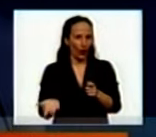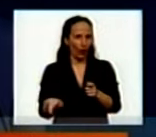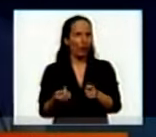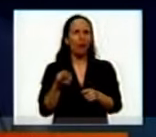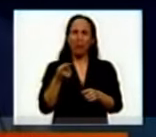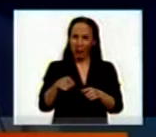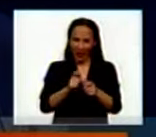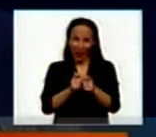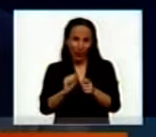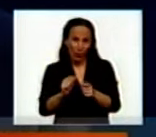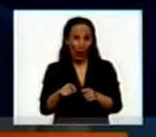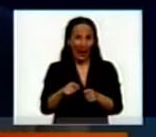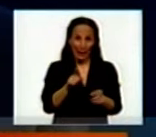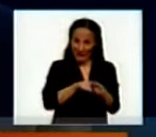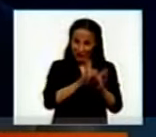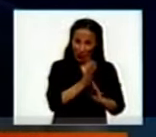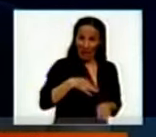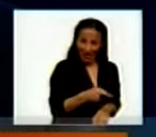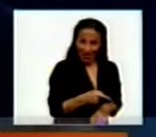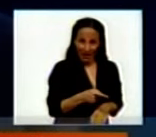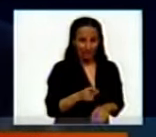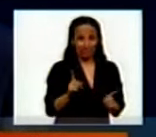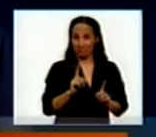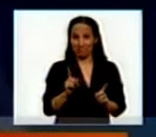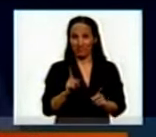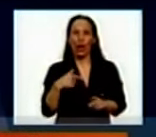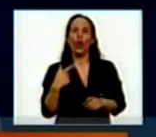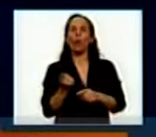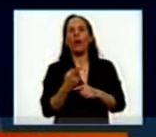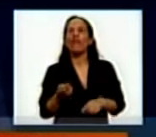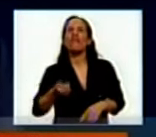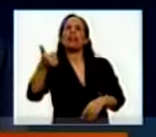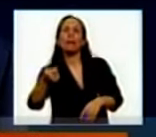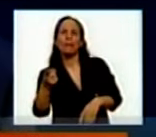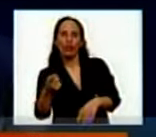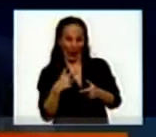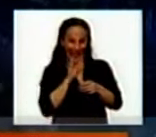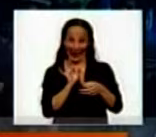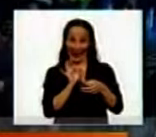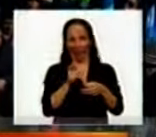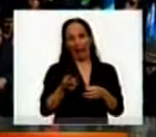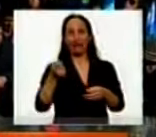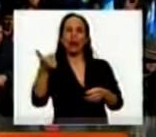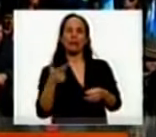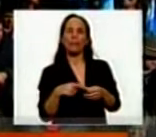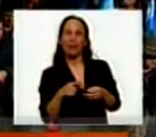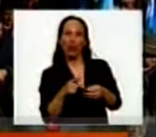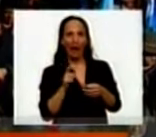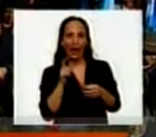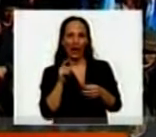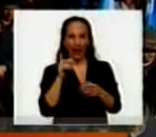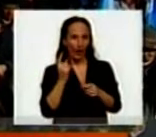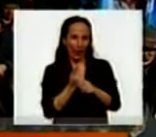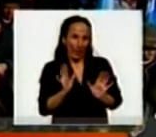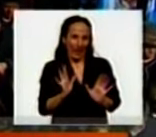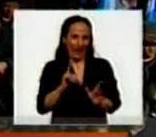vida. Uno no puede andar en el día a día cantando falta en vido sin nada. No puede hacer señales falsas.